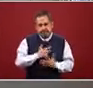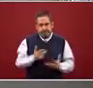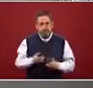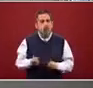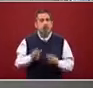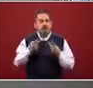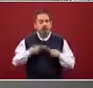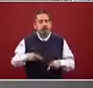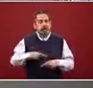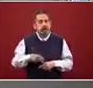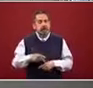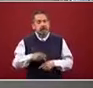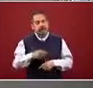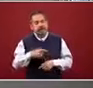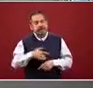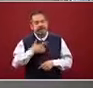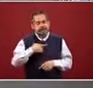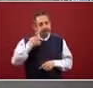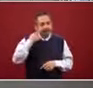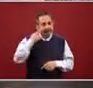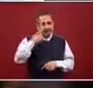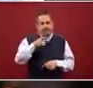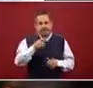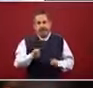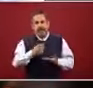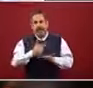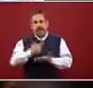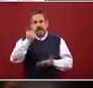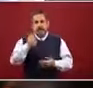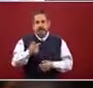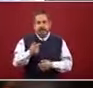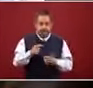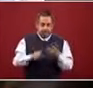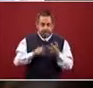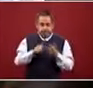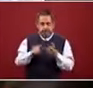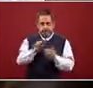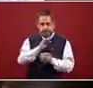graves tienen registrados ustedes? Y por último,